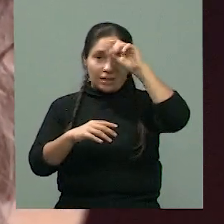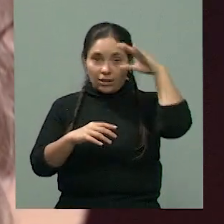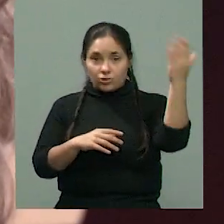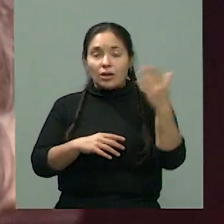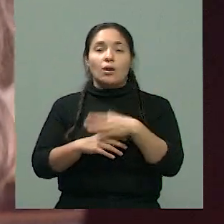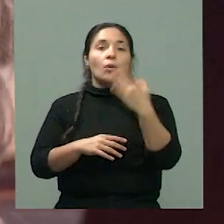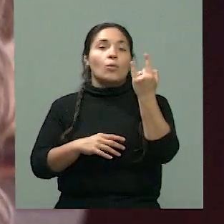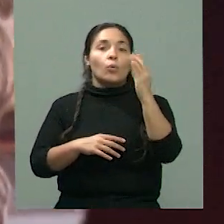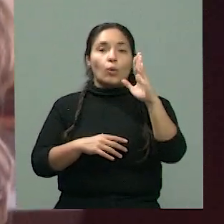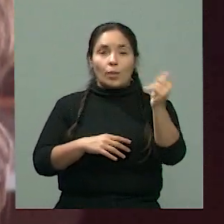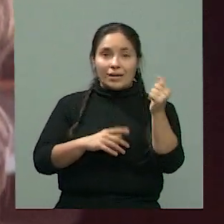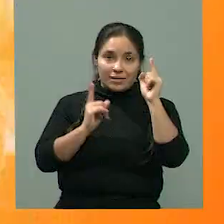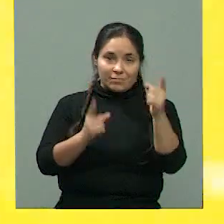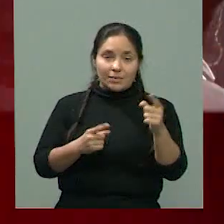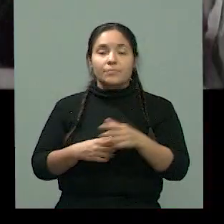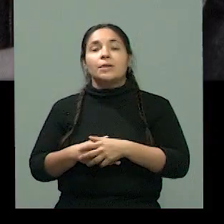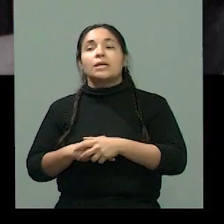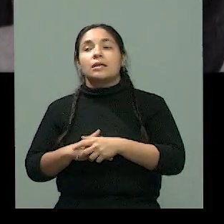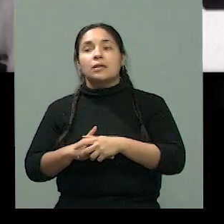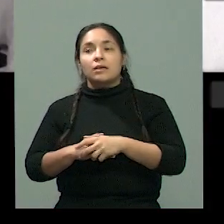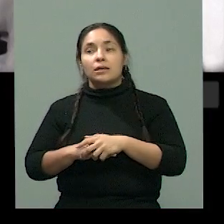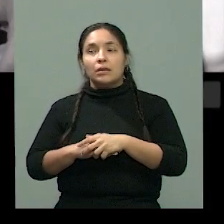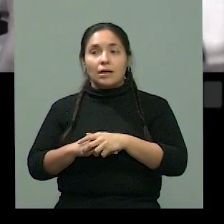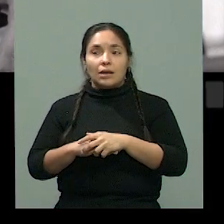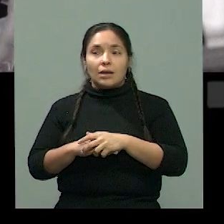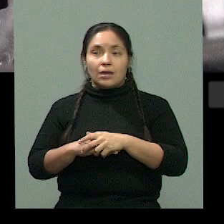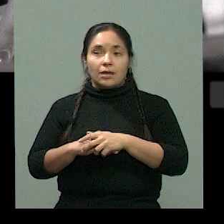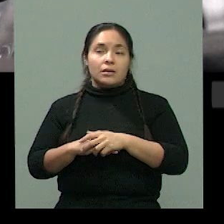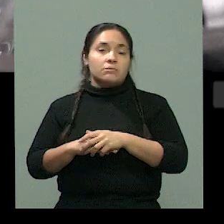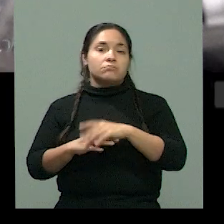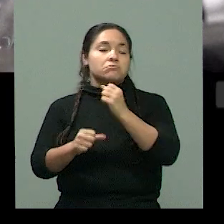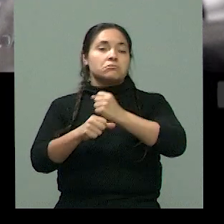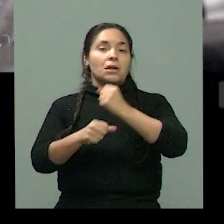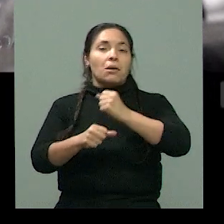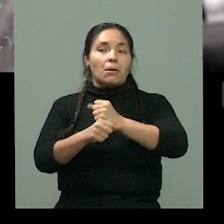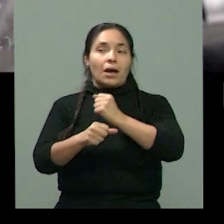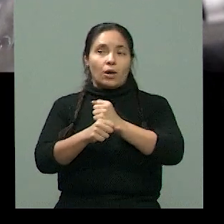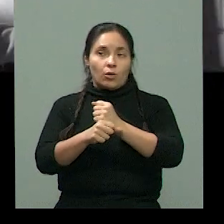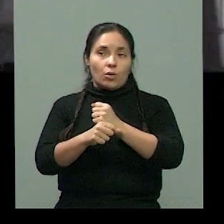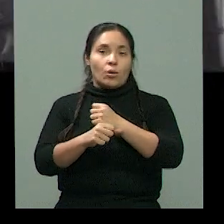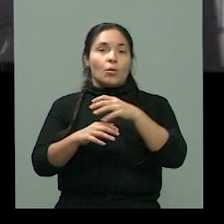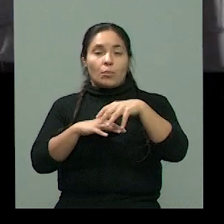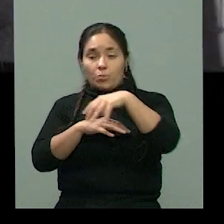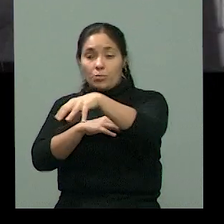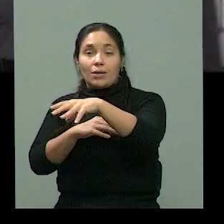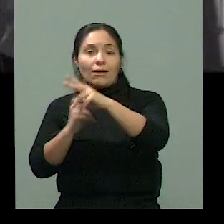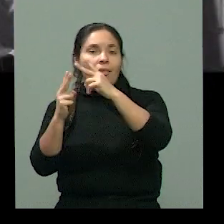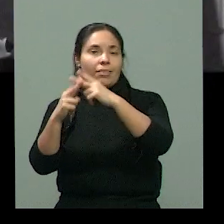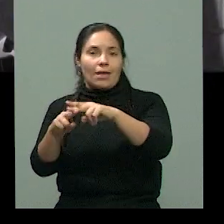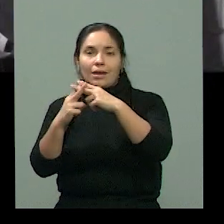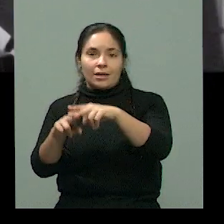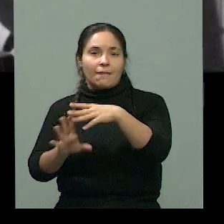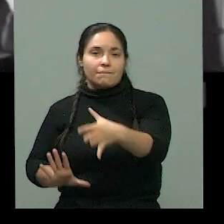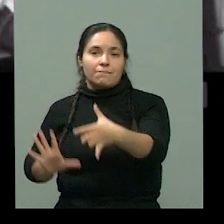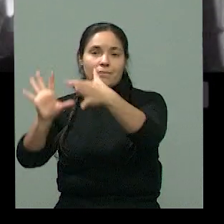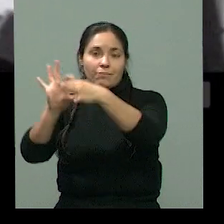UBA. Así que es una profesión que tiene esa formación técnica muy de la